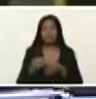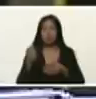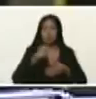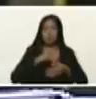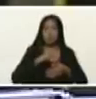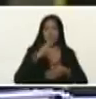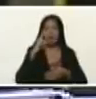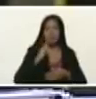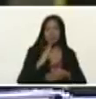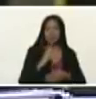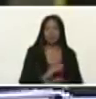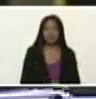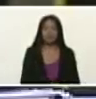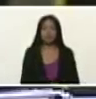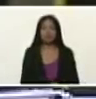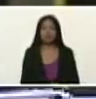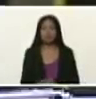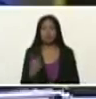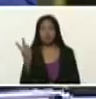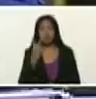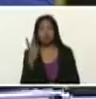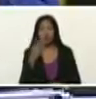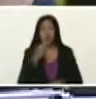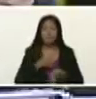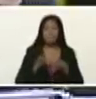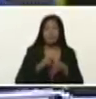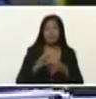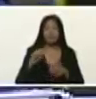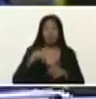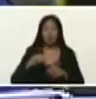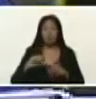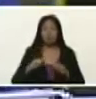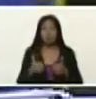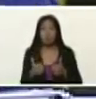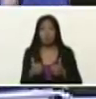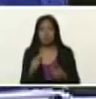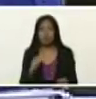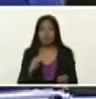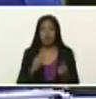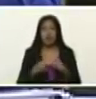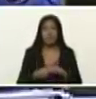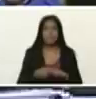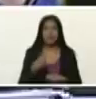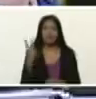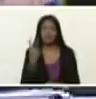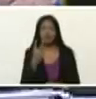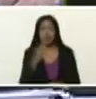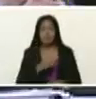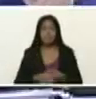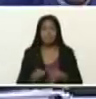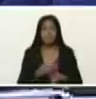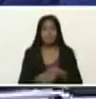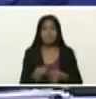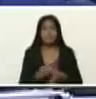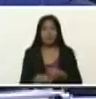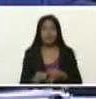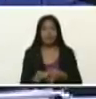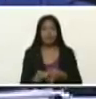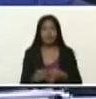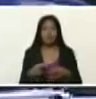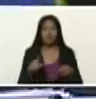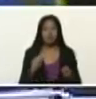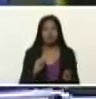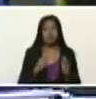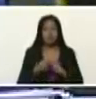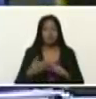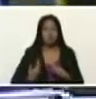en bolívares. Esos 2 petros, a partir de hoy, comienzan a ser 2 petros en divisas